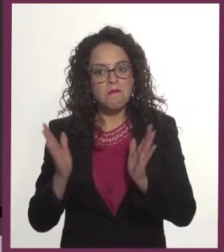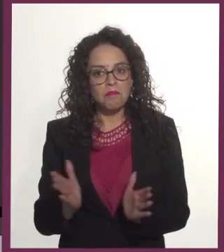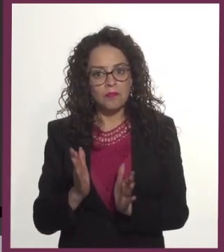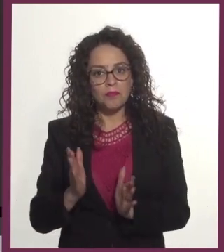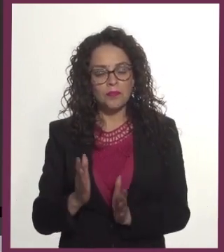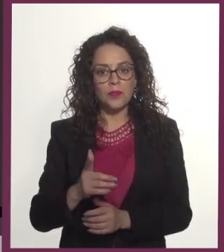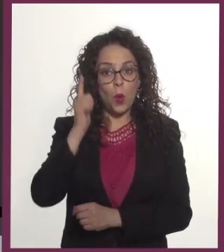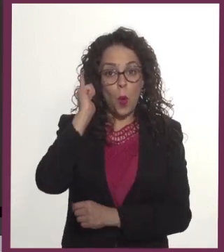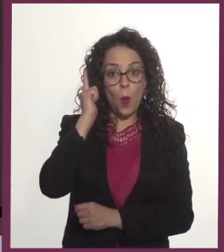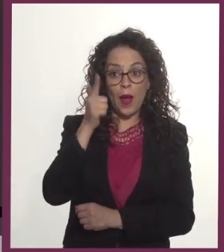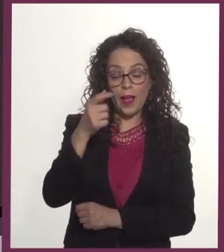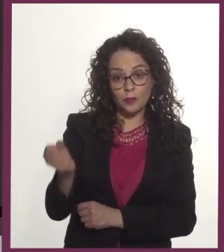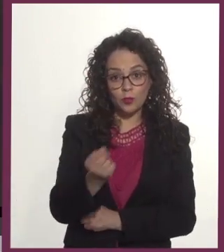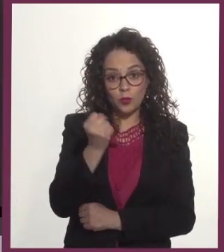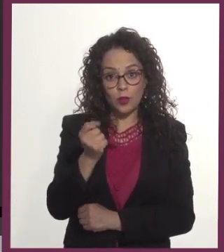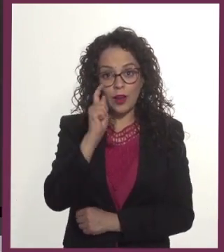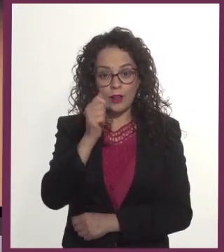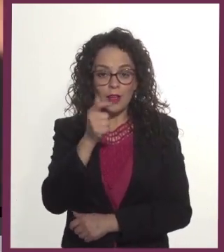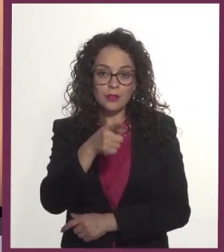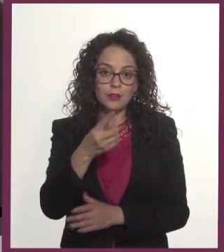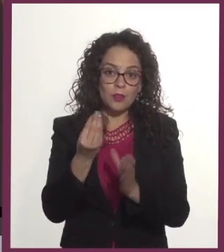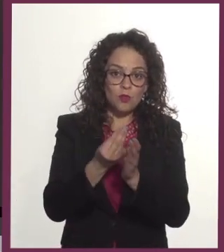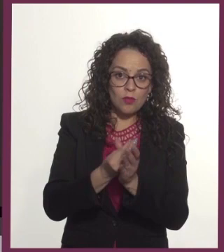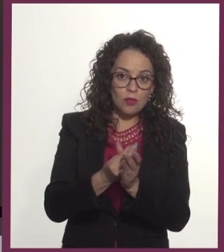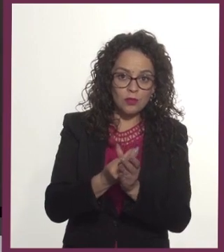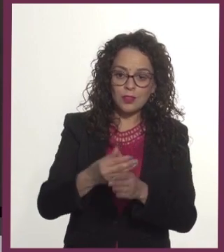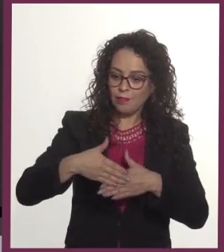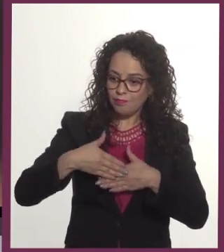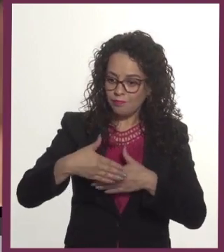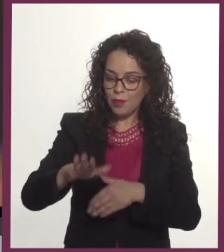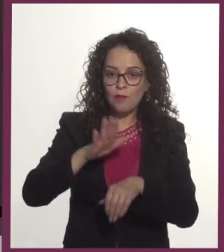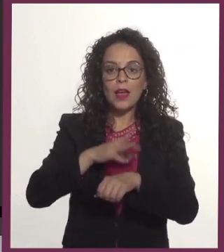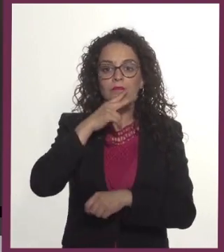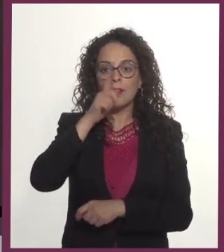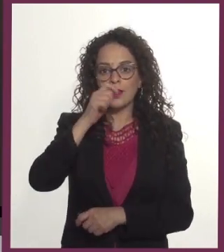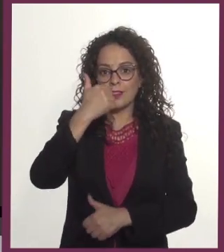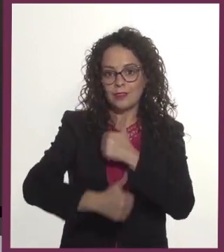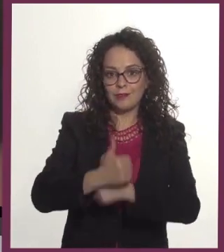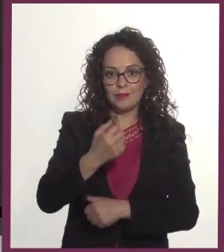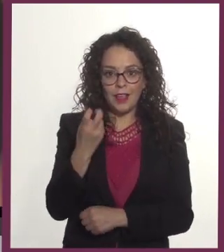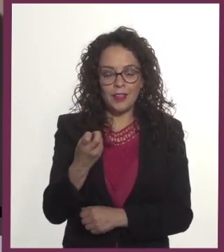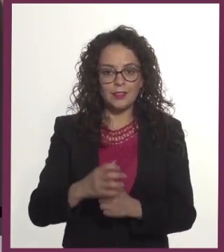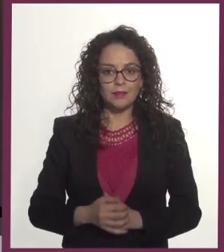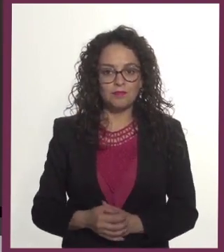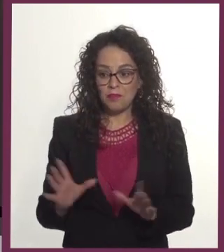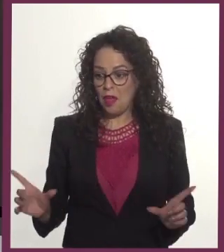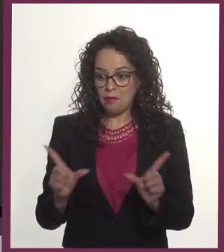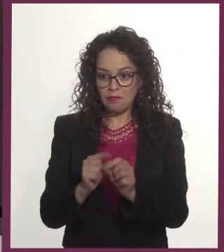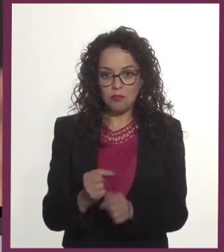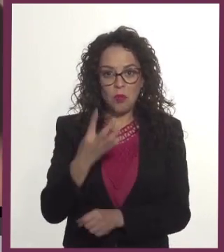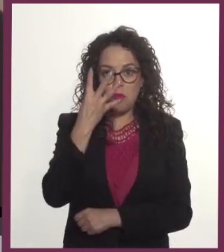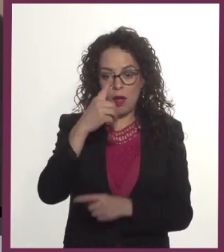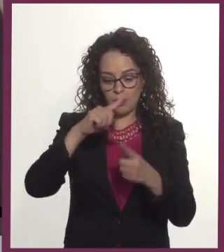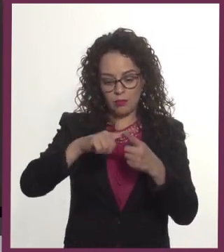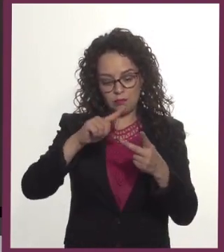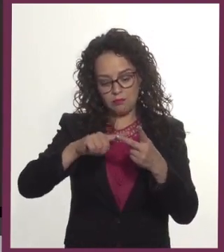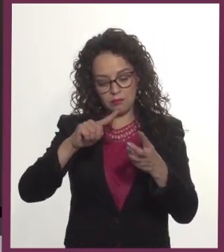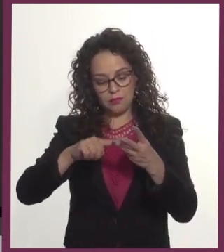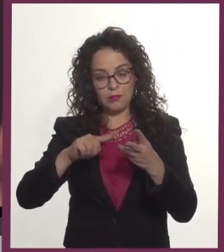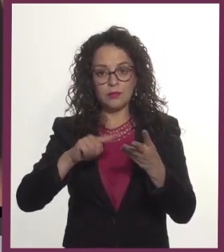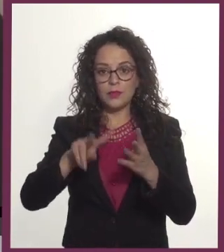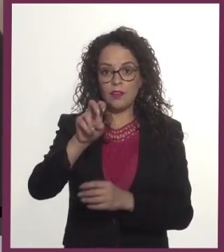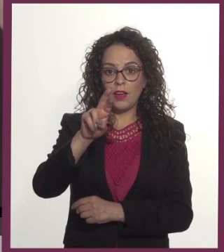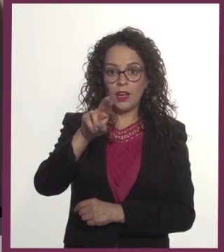así. La dicción es decir bien el discurso, y a mí el rap es lo que me da el impulso. Les